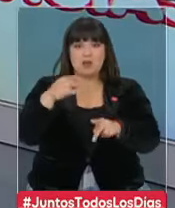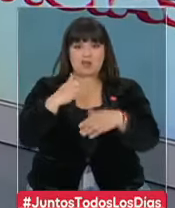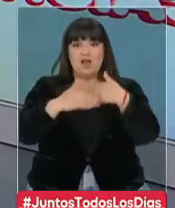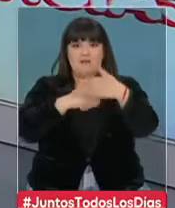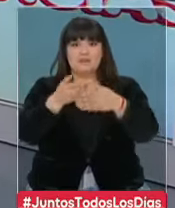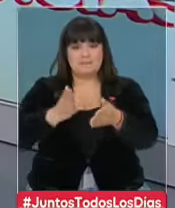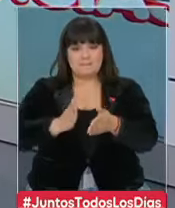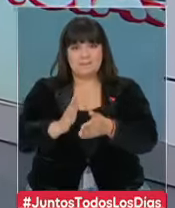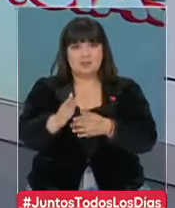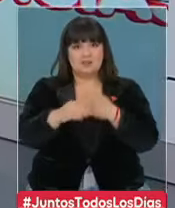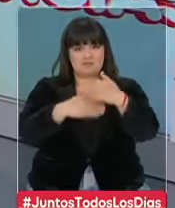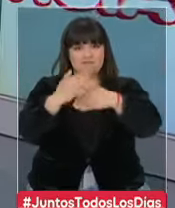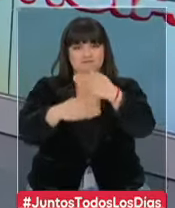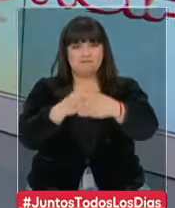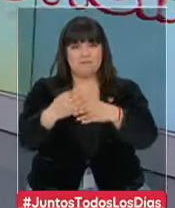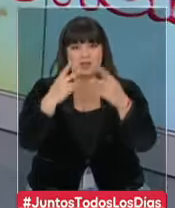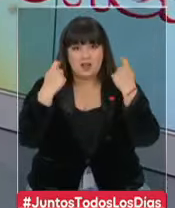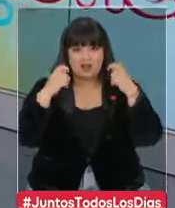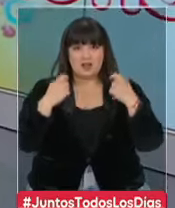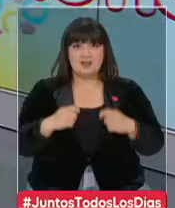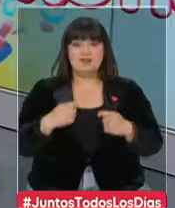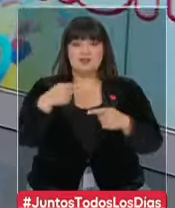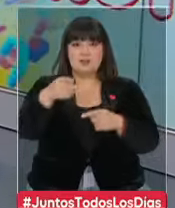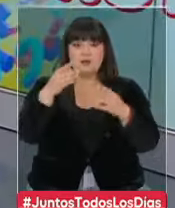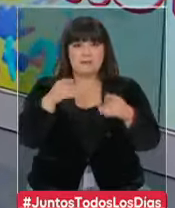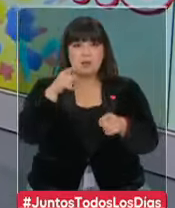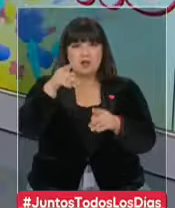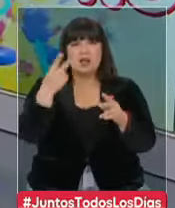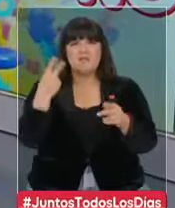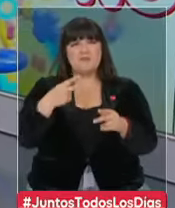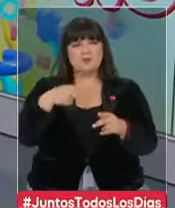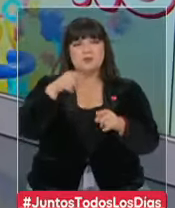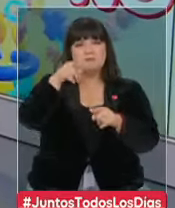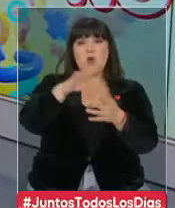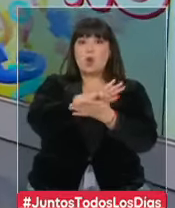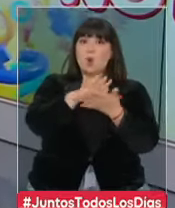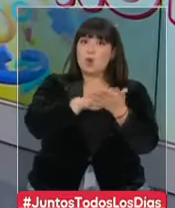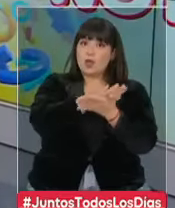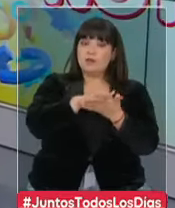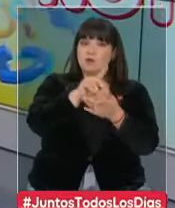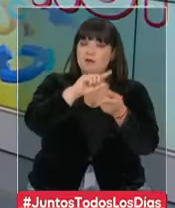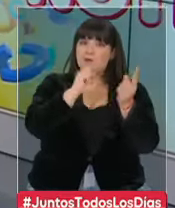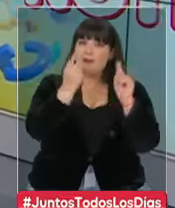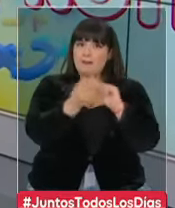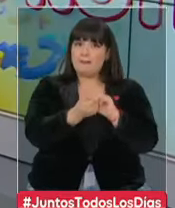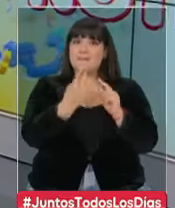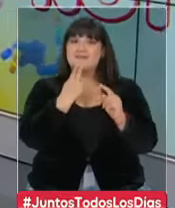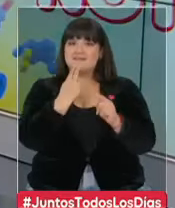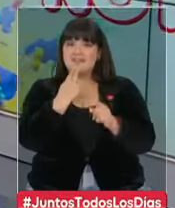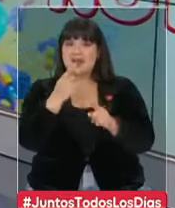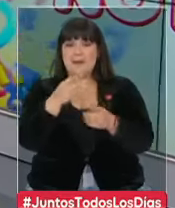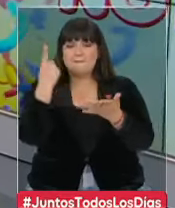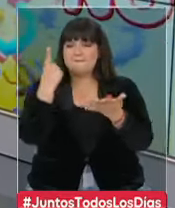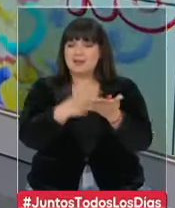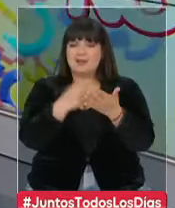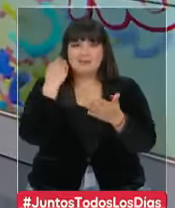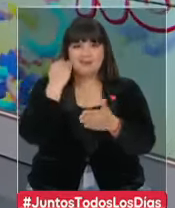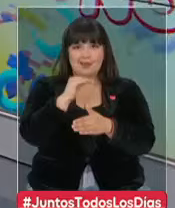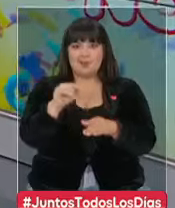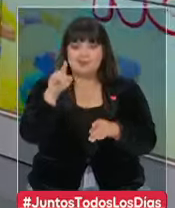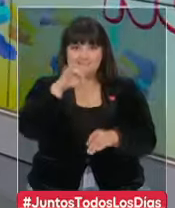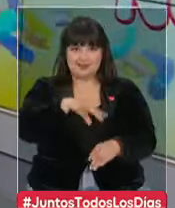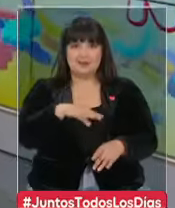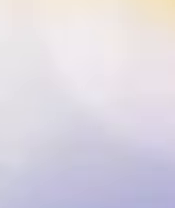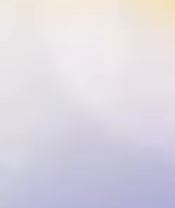permiten acelerar la rehabilitación en pacientes. En esta nota vemos algunos ejemplos que le cambiarán la vida a miles de niños y niñas en